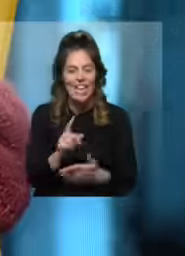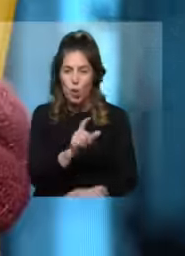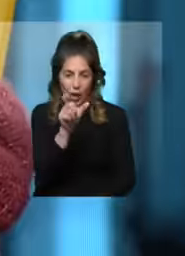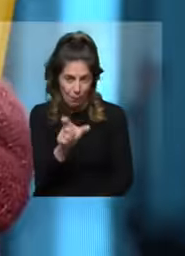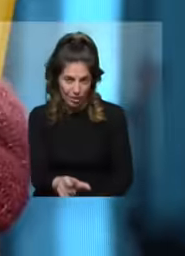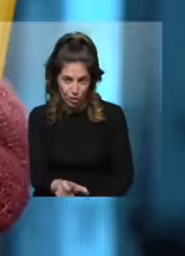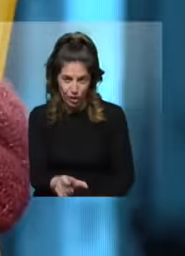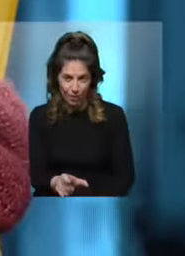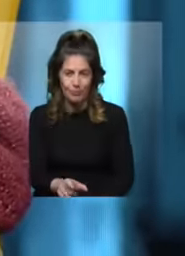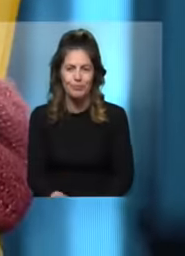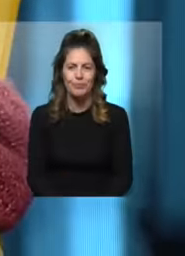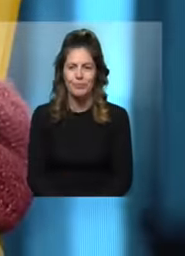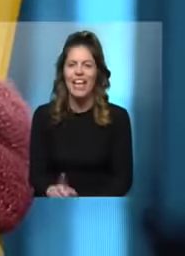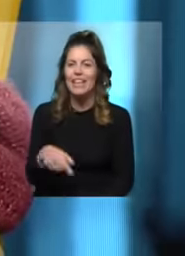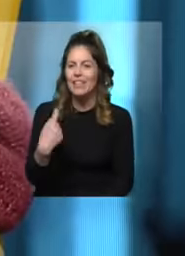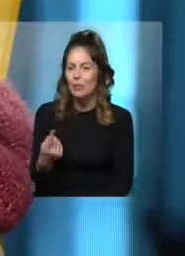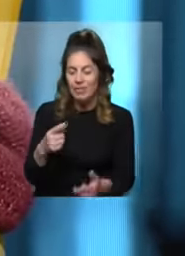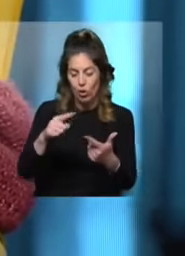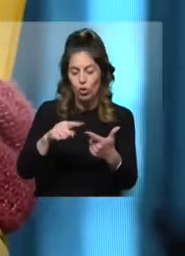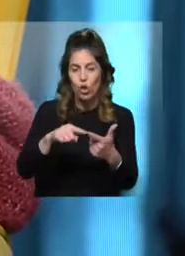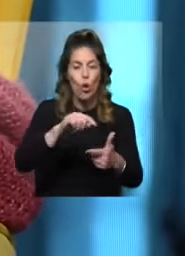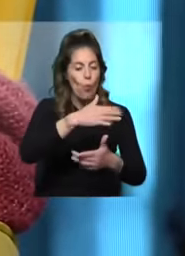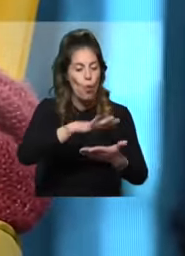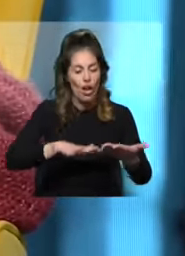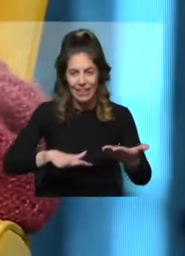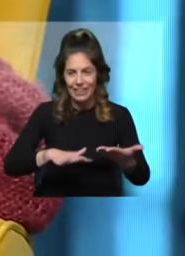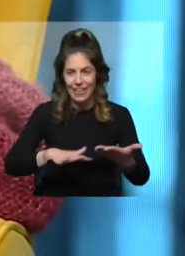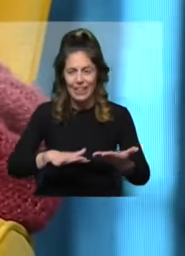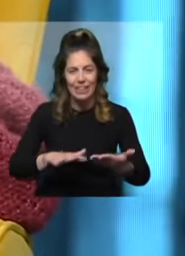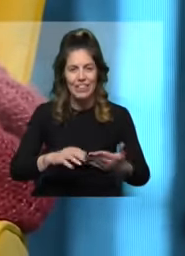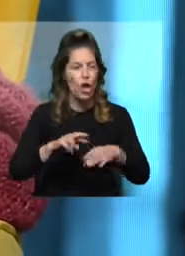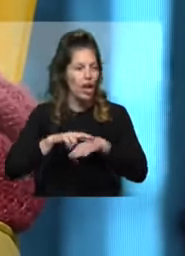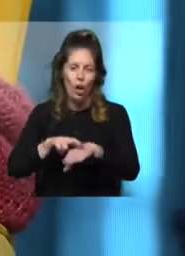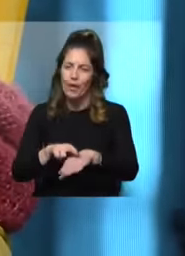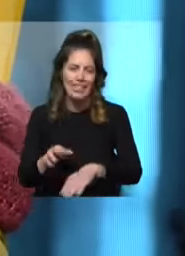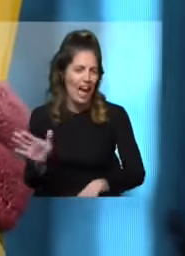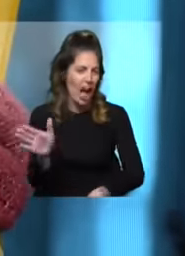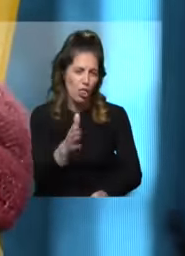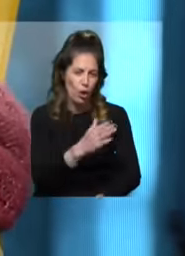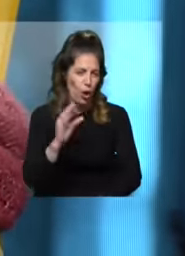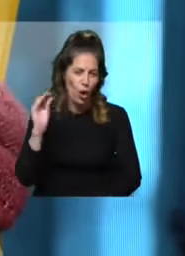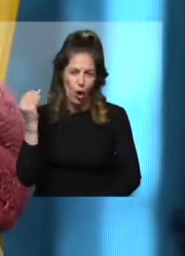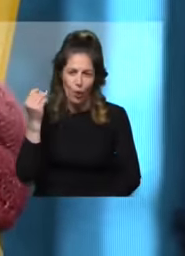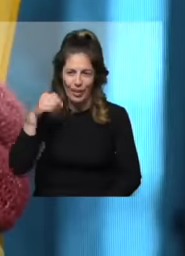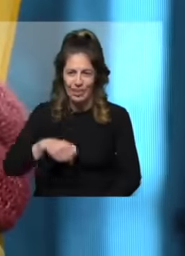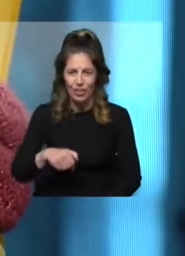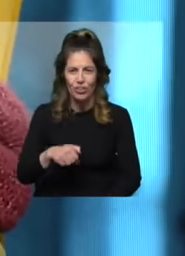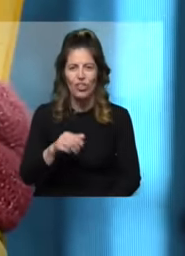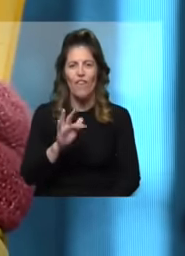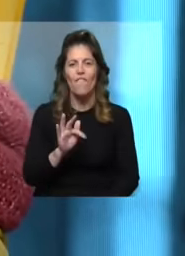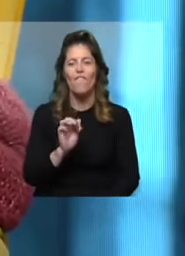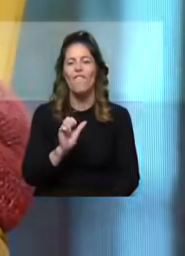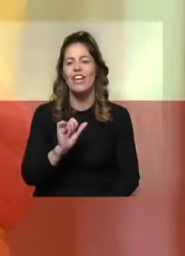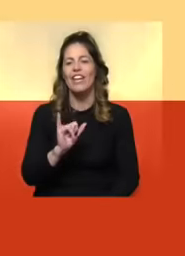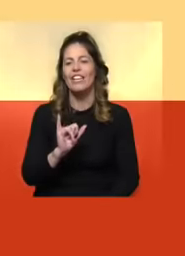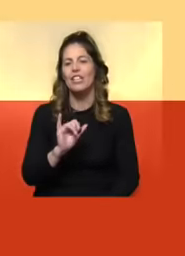¿no? Y después hay un poeta que se lo recomendaría a todos los jóvenes de hoy, que es León Felipe.